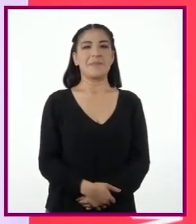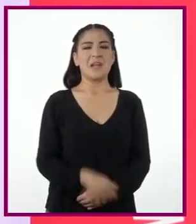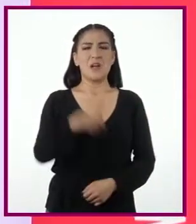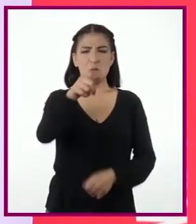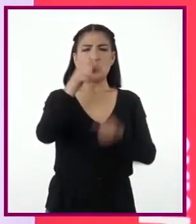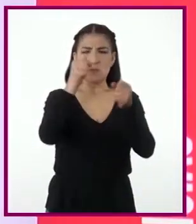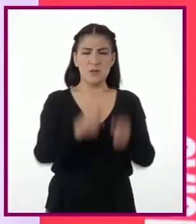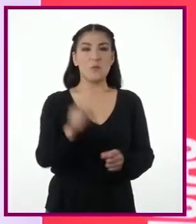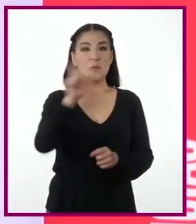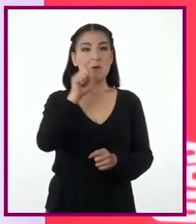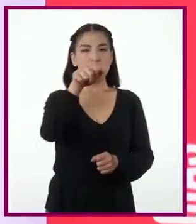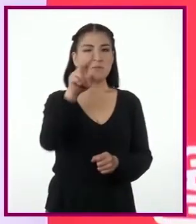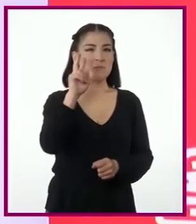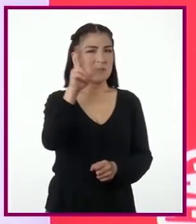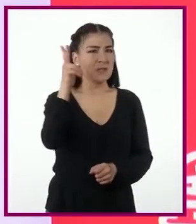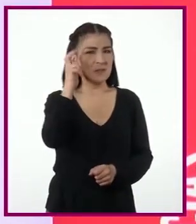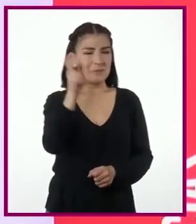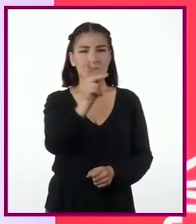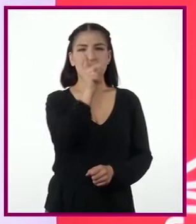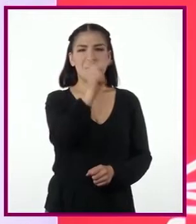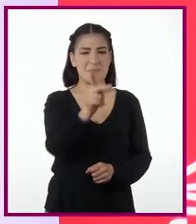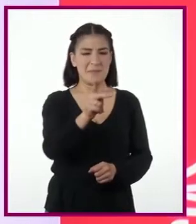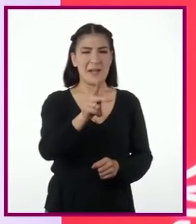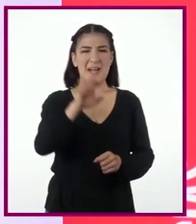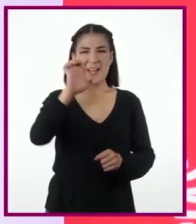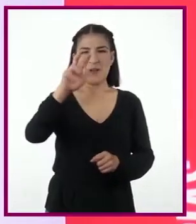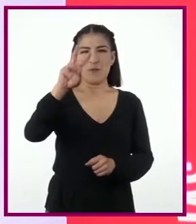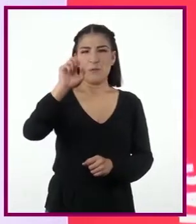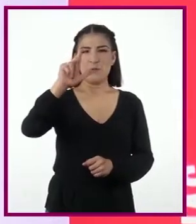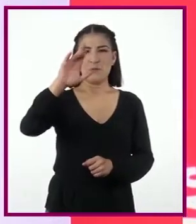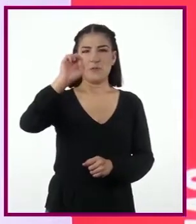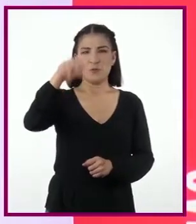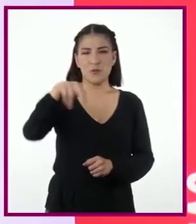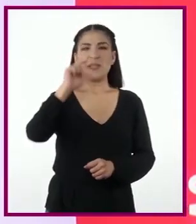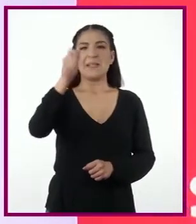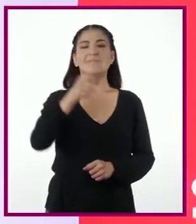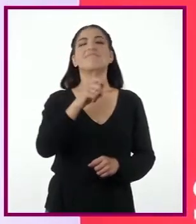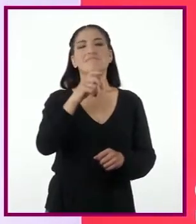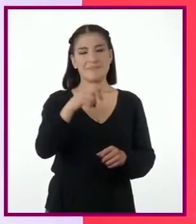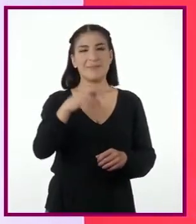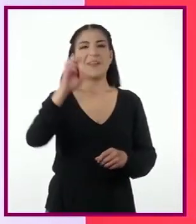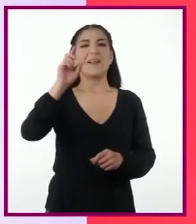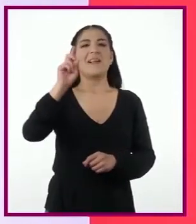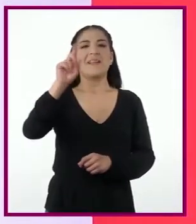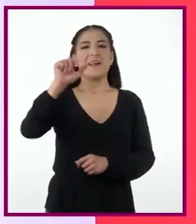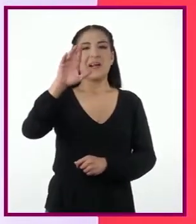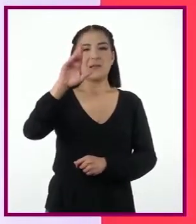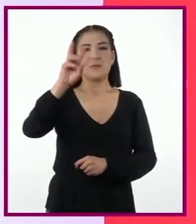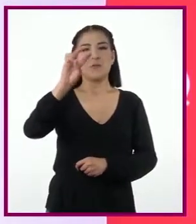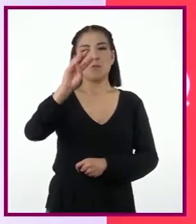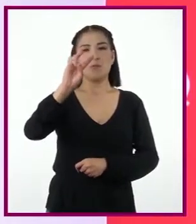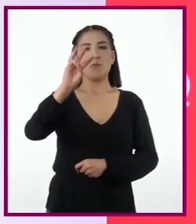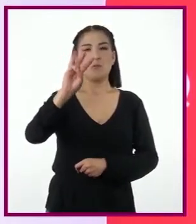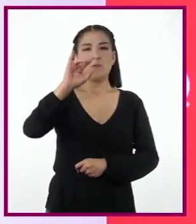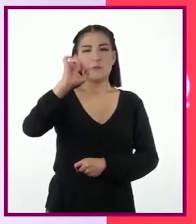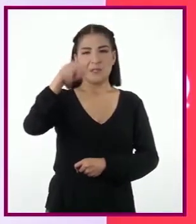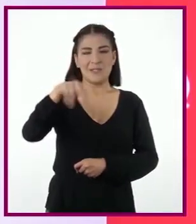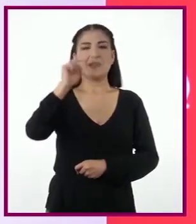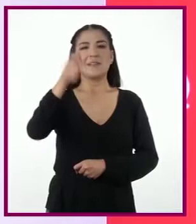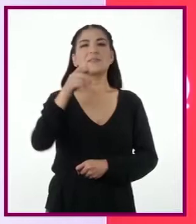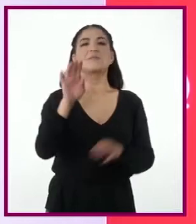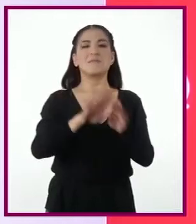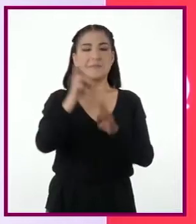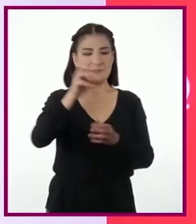Seguramente cuando escuchas la palabra evolución, inmediatamente te viene a la mente el nombre de Charles Darwin, y esto es por la relevancia que tiene con las teorías